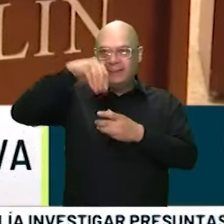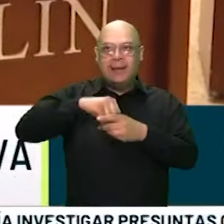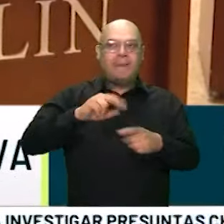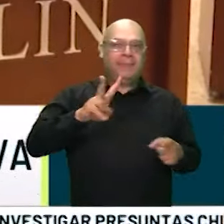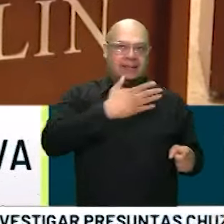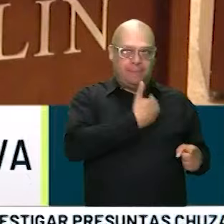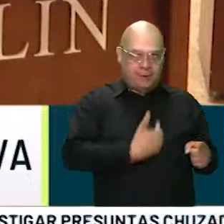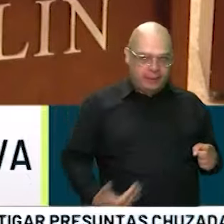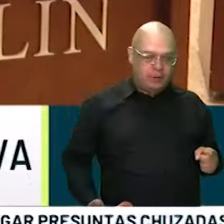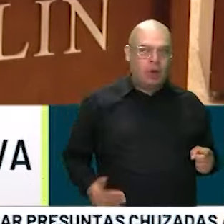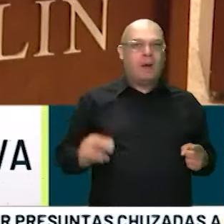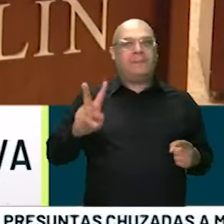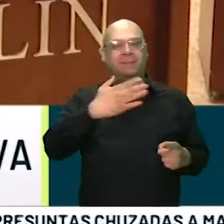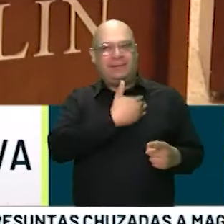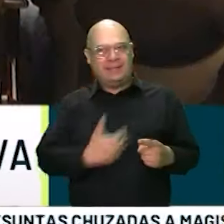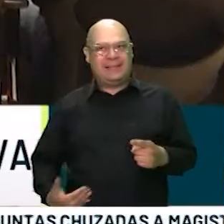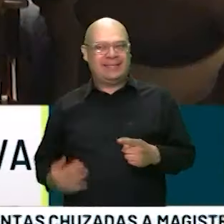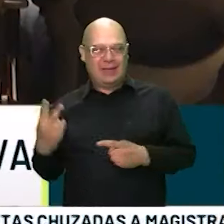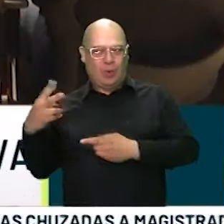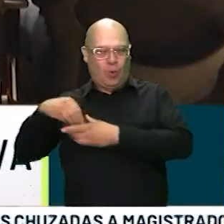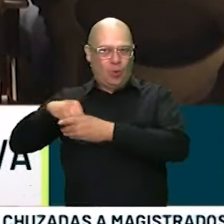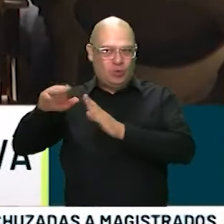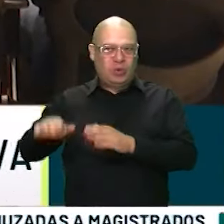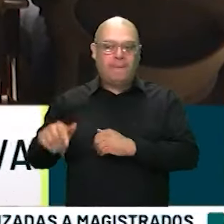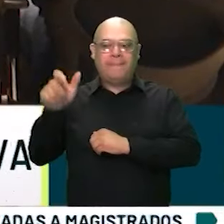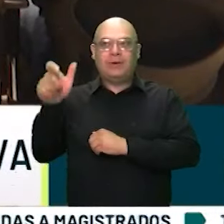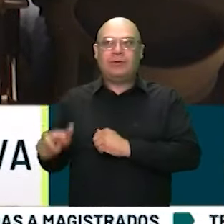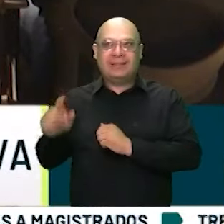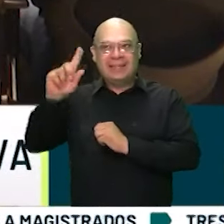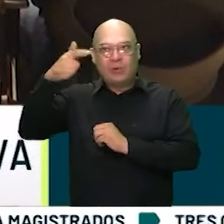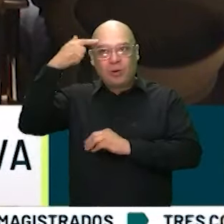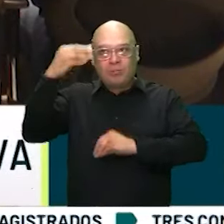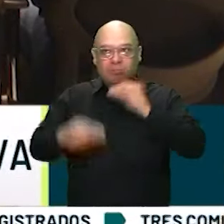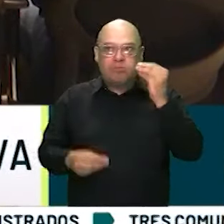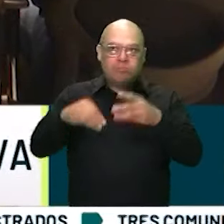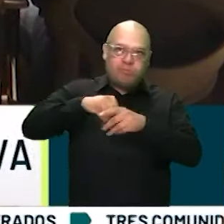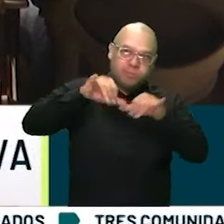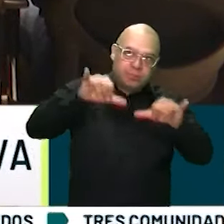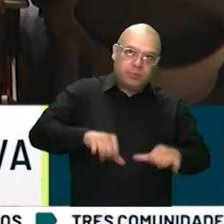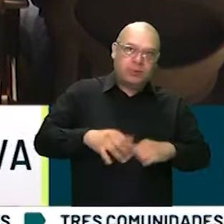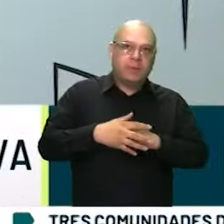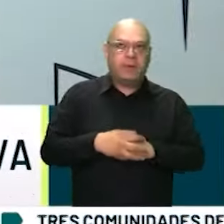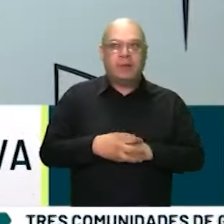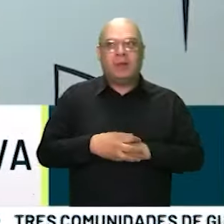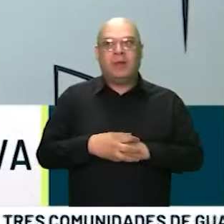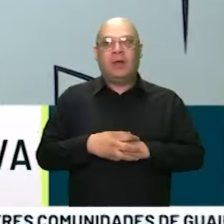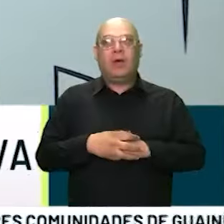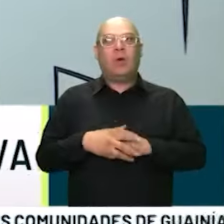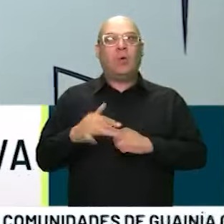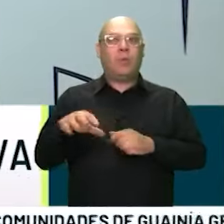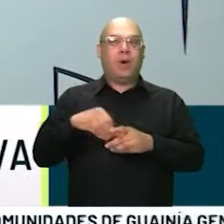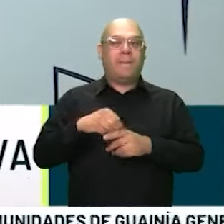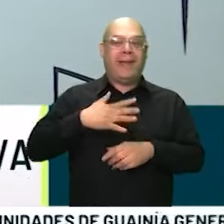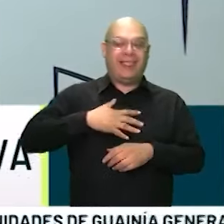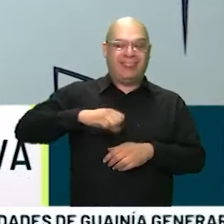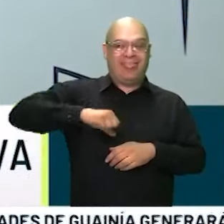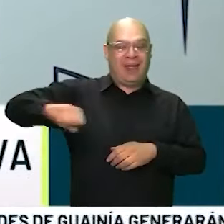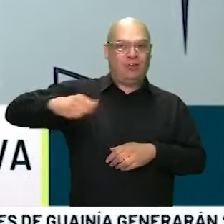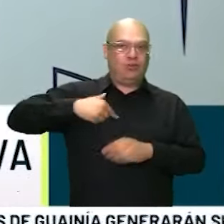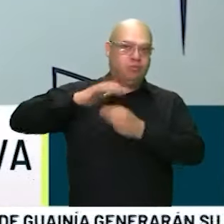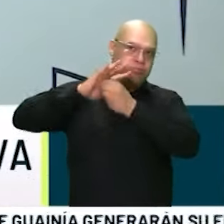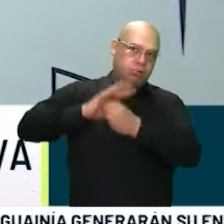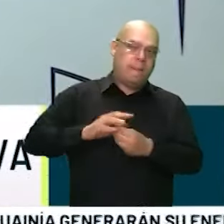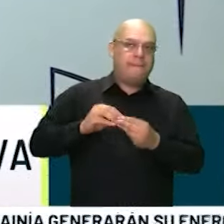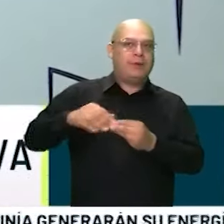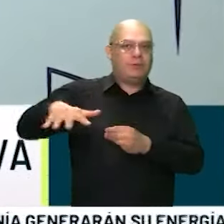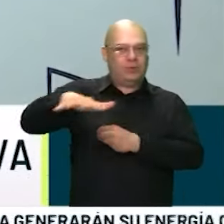en la vicepresidencia segunda un miembro de la oposición lo cual no solo es un ataque a mis derechos Como oposición sino a la ciudadanía la